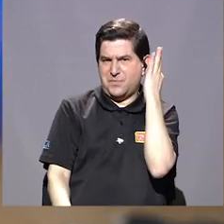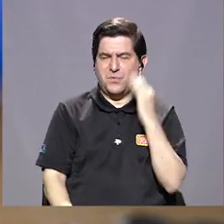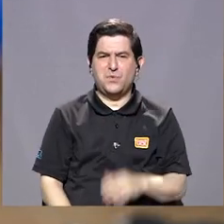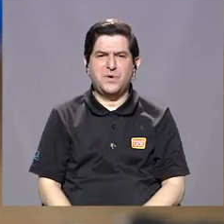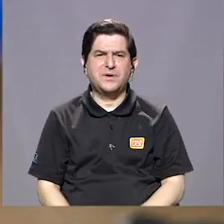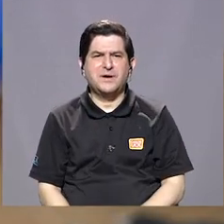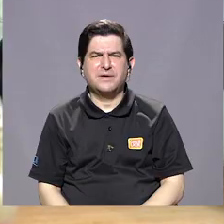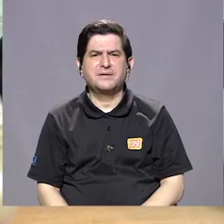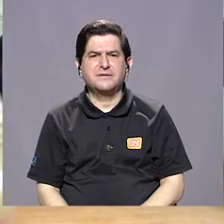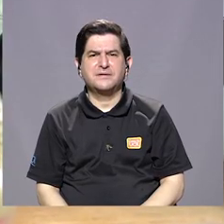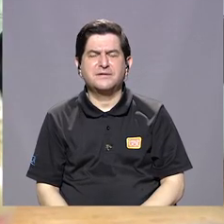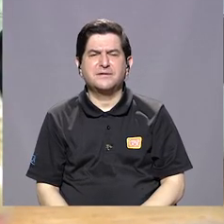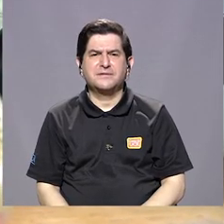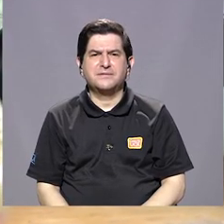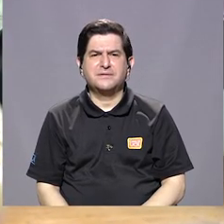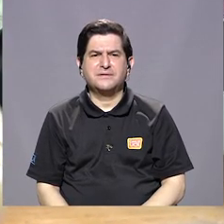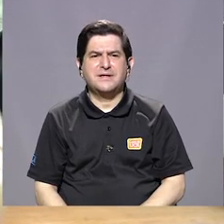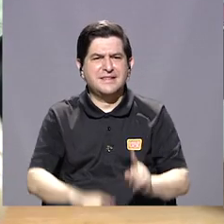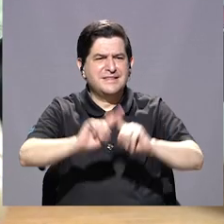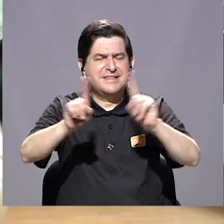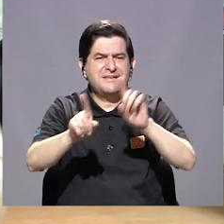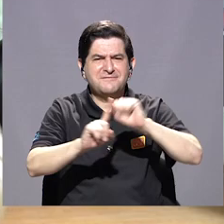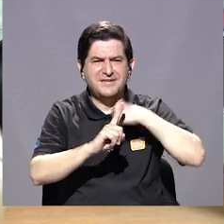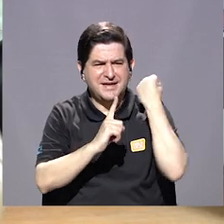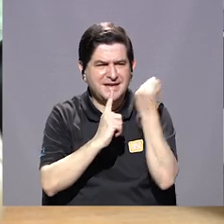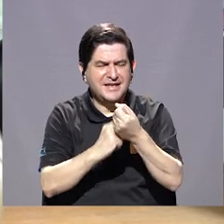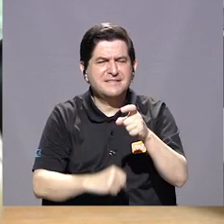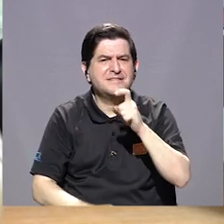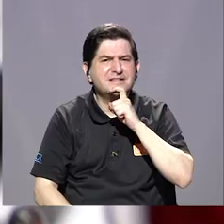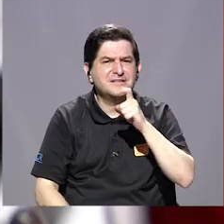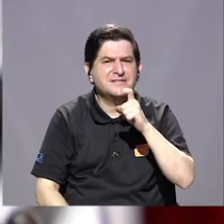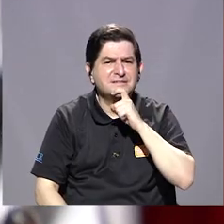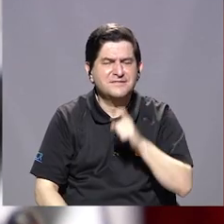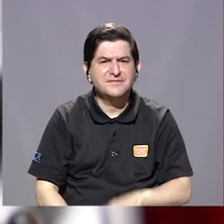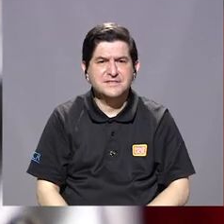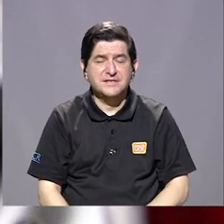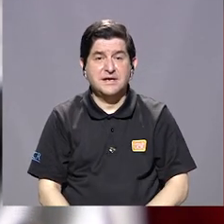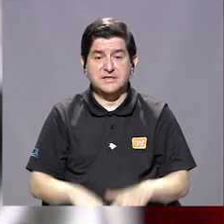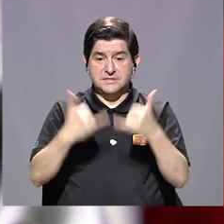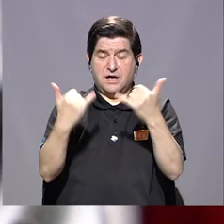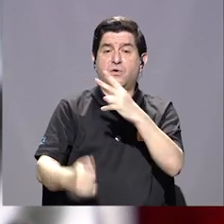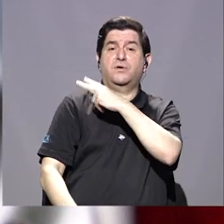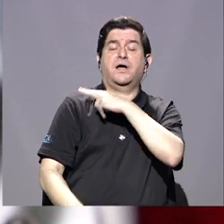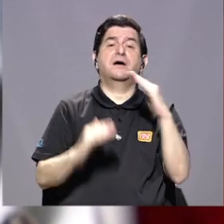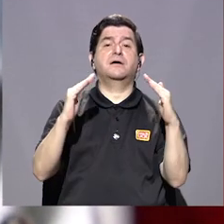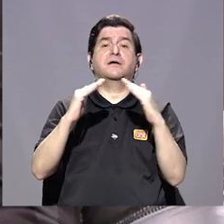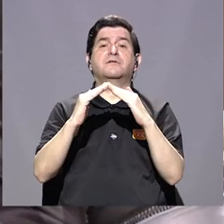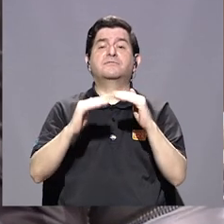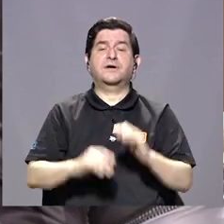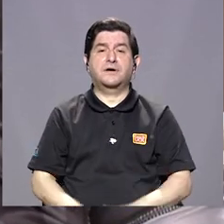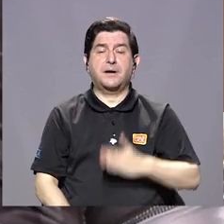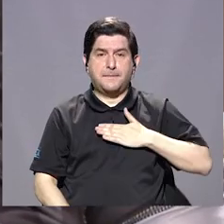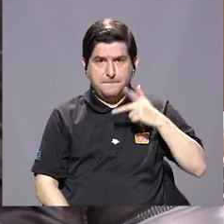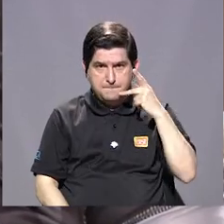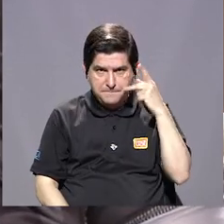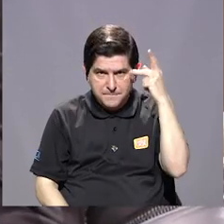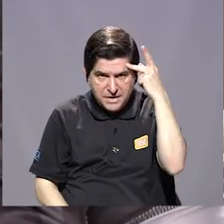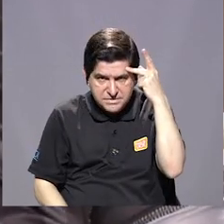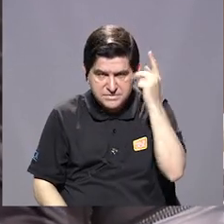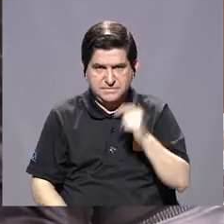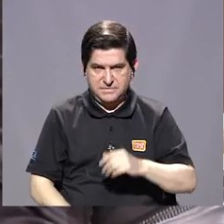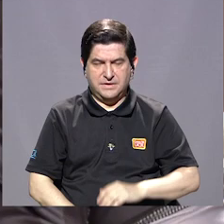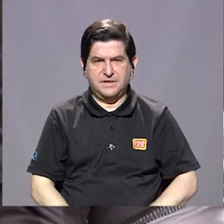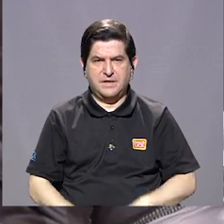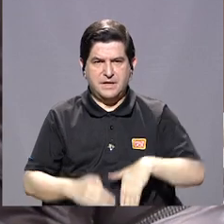pasado tantas situaciones difíciles en la jefa de la casa? Mis papás, después